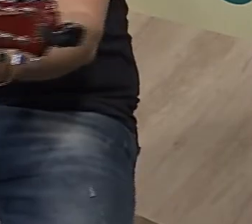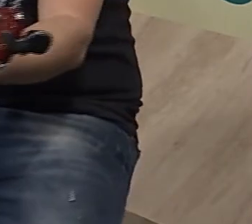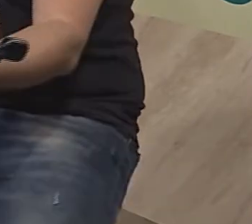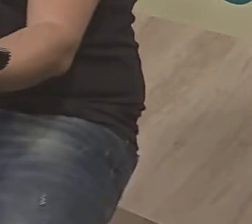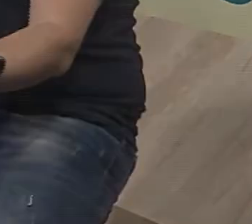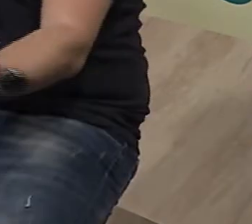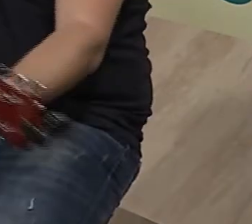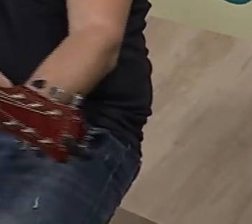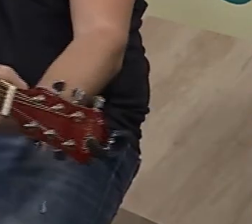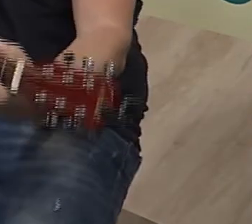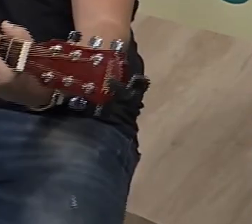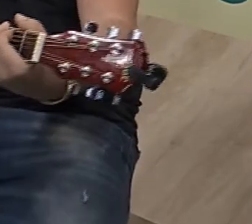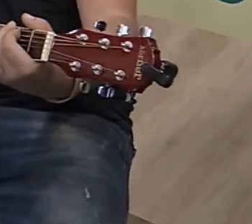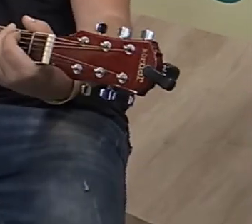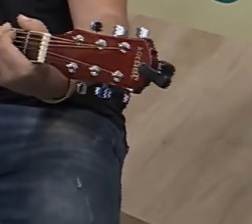muchas gracias